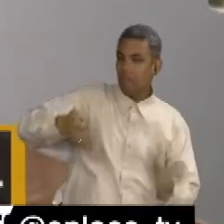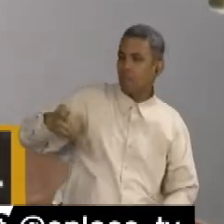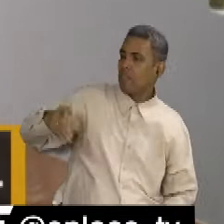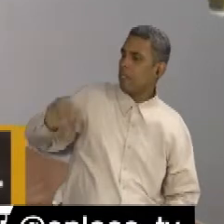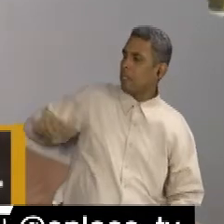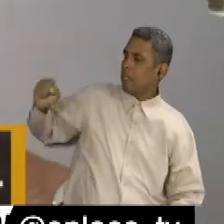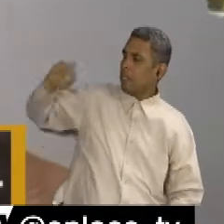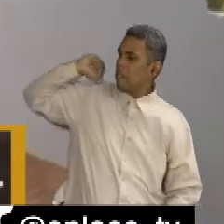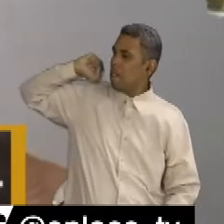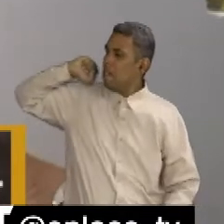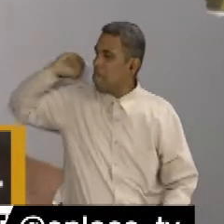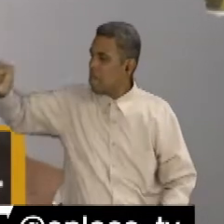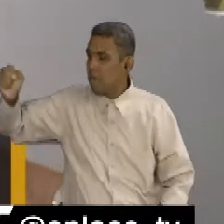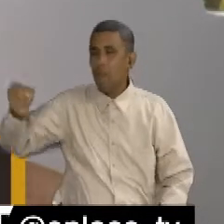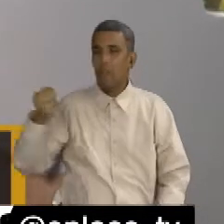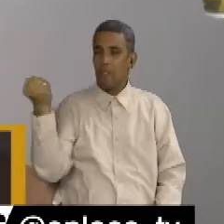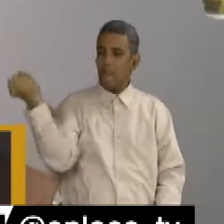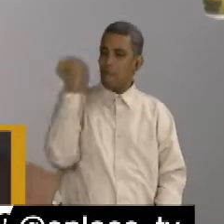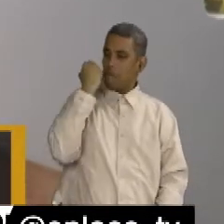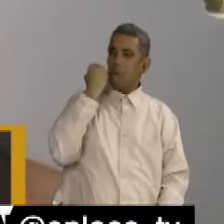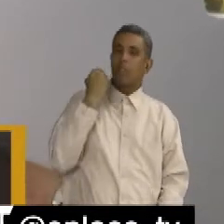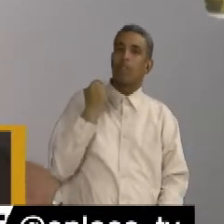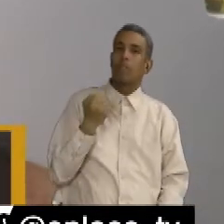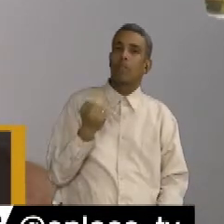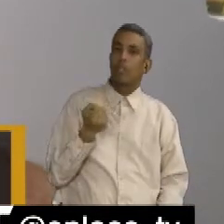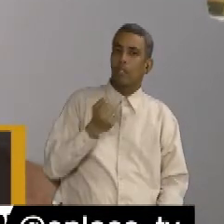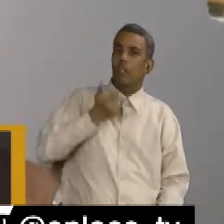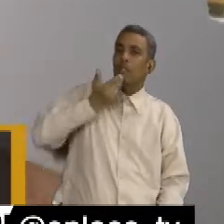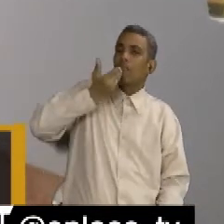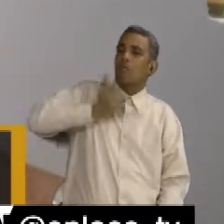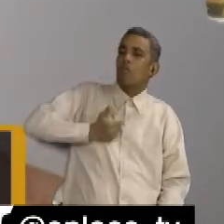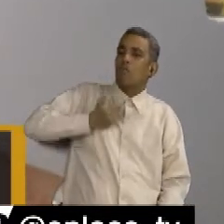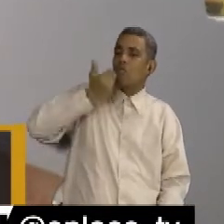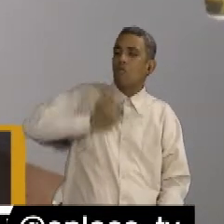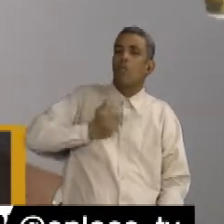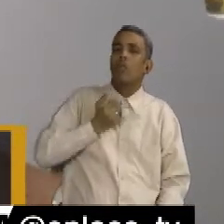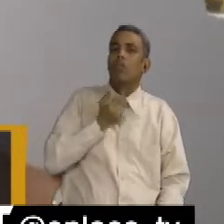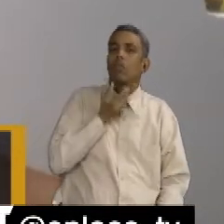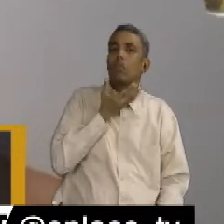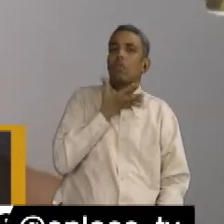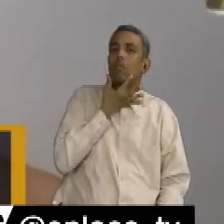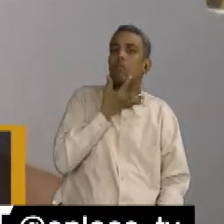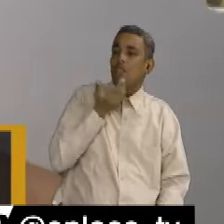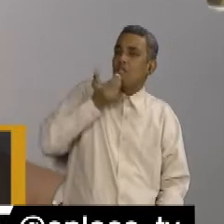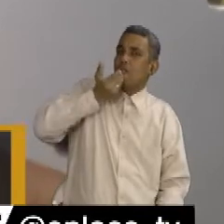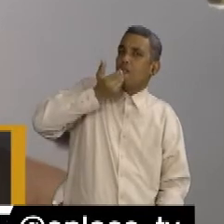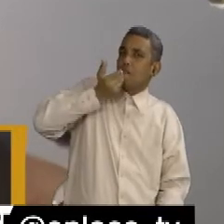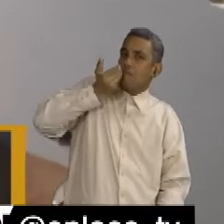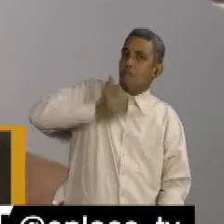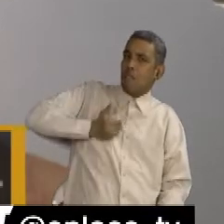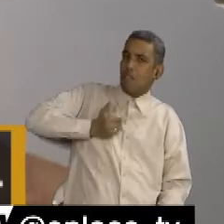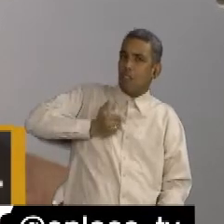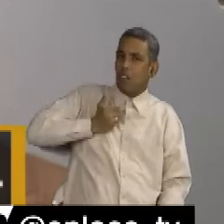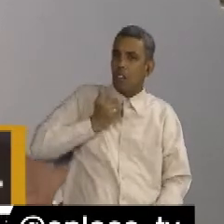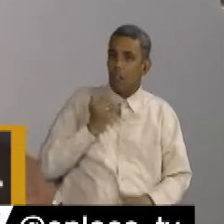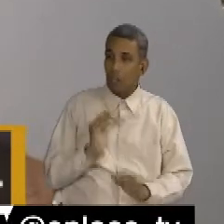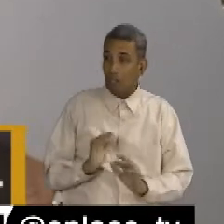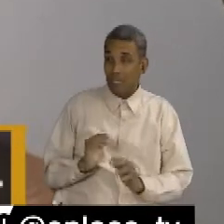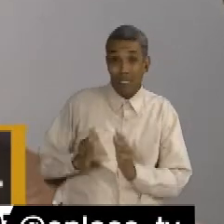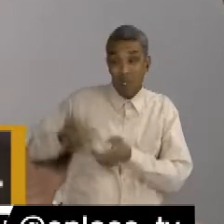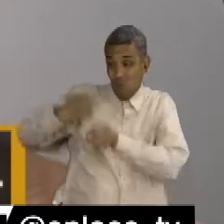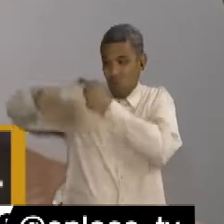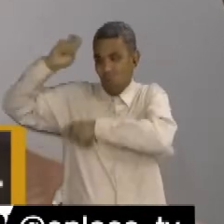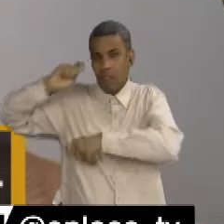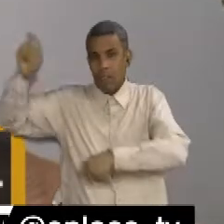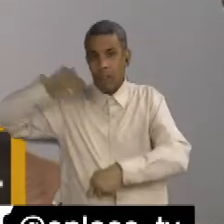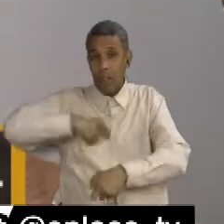funcionario. Este inmediatamente pues es trasladado al centro médico, quien allí pues le suturan y le